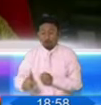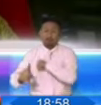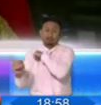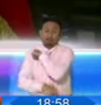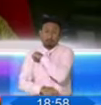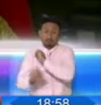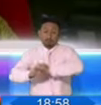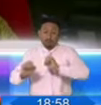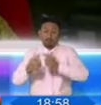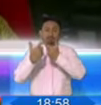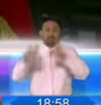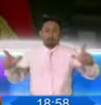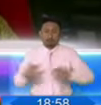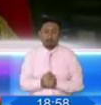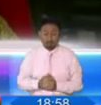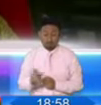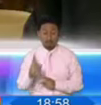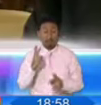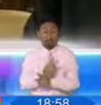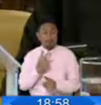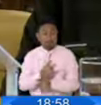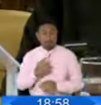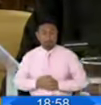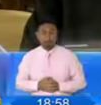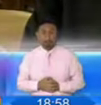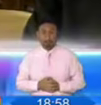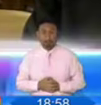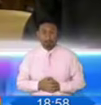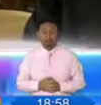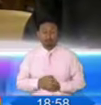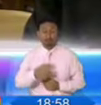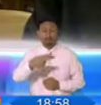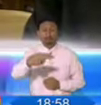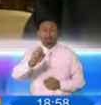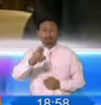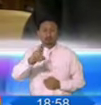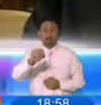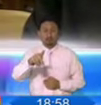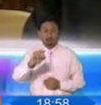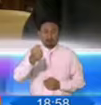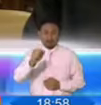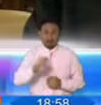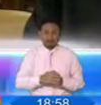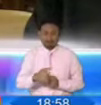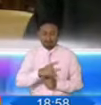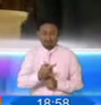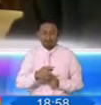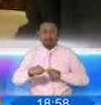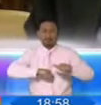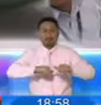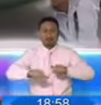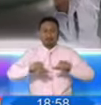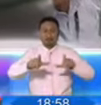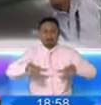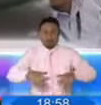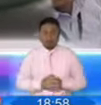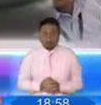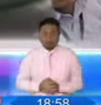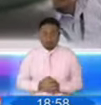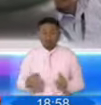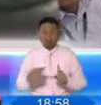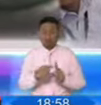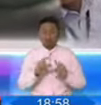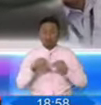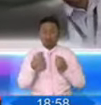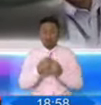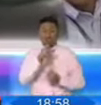o podría liberarlo. Peligrosísimo. Por su parte, Virgilio Hernández, quien actualmente se desempeña como asesor de Moreno y es uno de los militantes